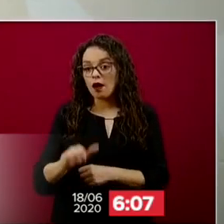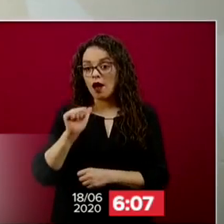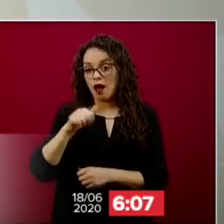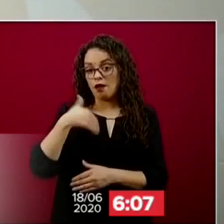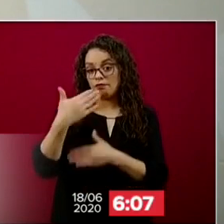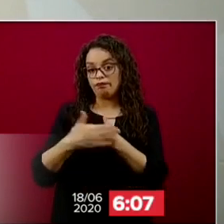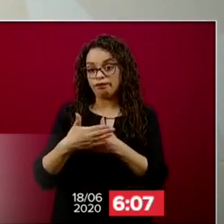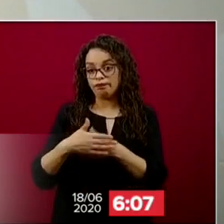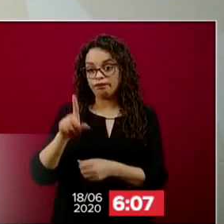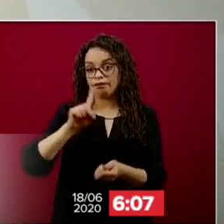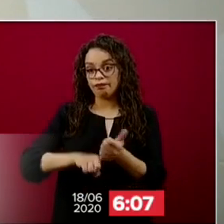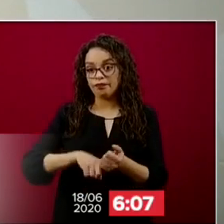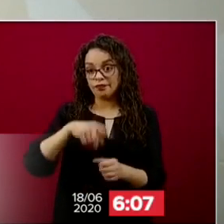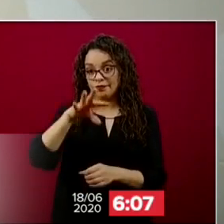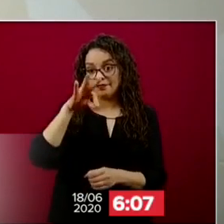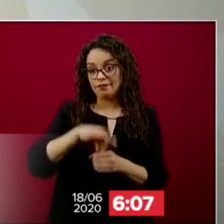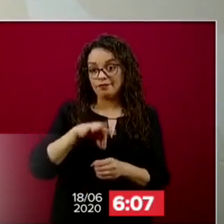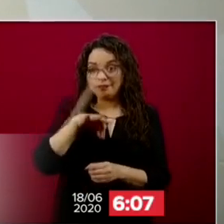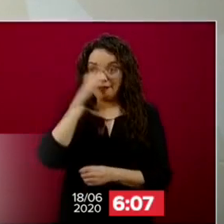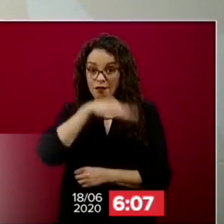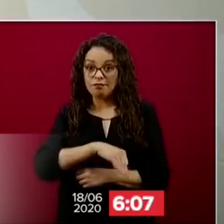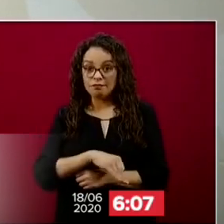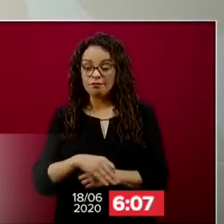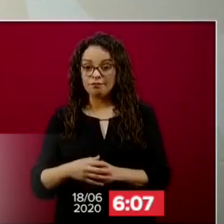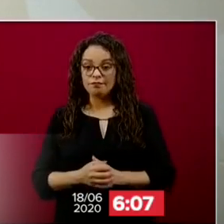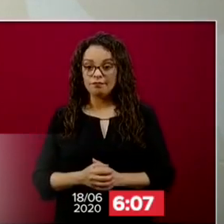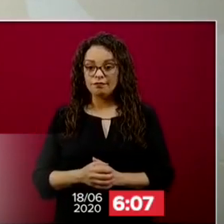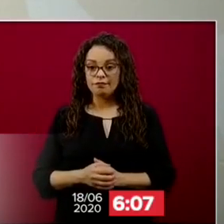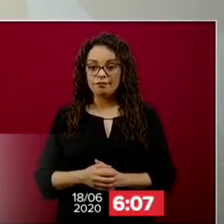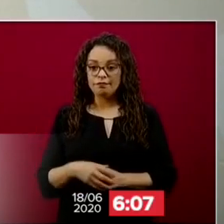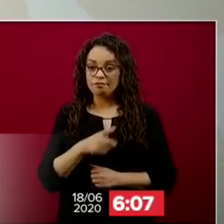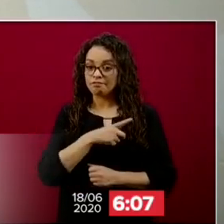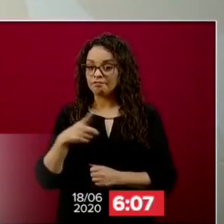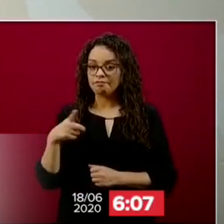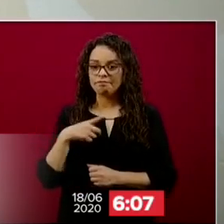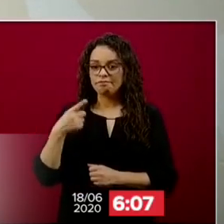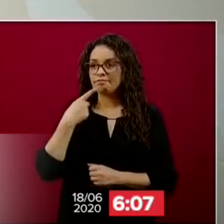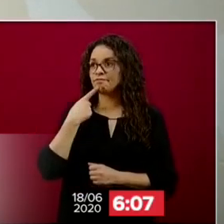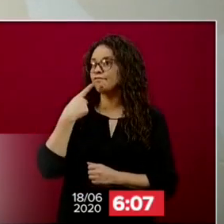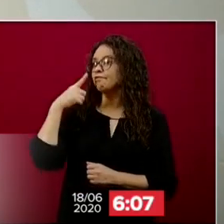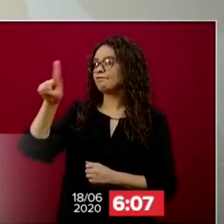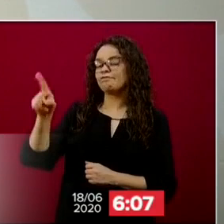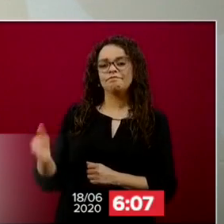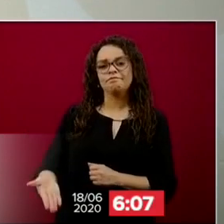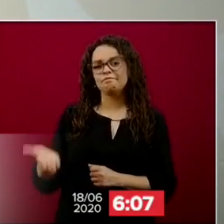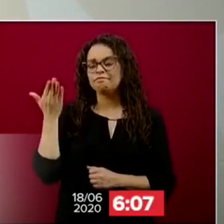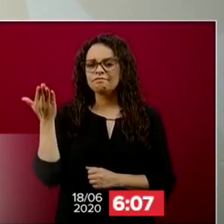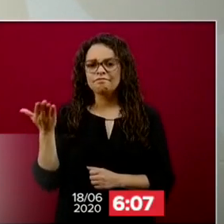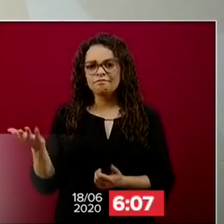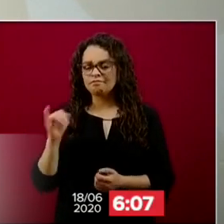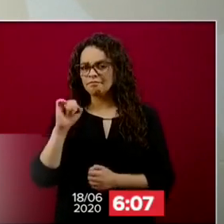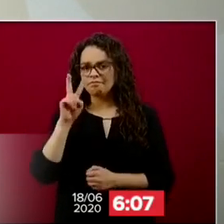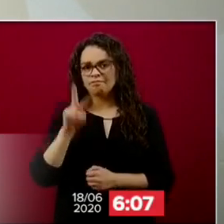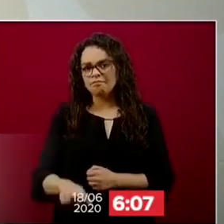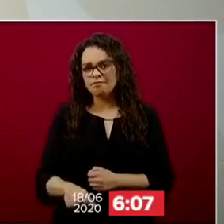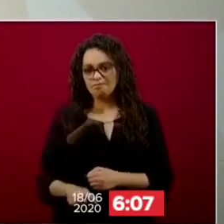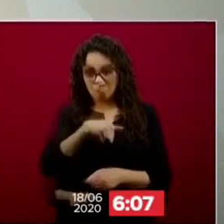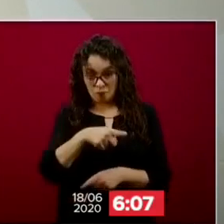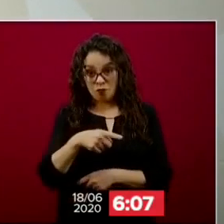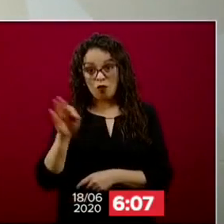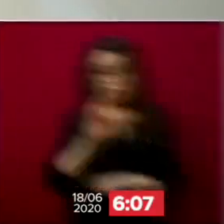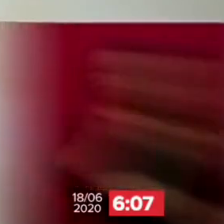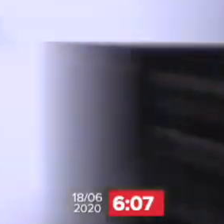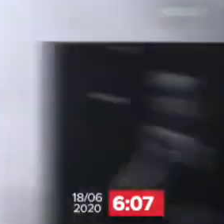fraude electoral como era antes de que lo criticamos tanto que nos denuncian y deberíamos quien haga esa acción ir a la